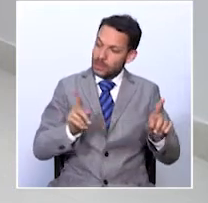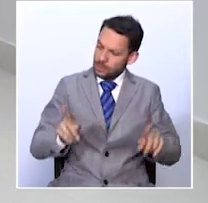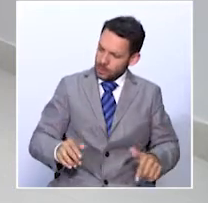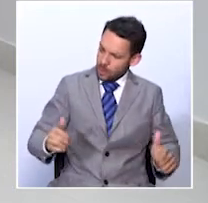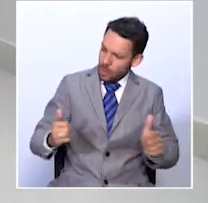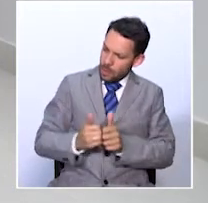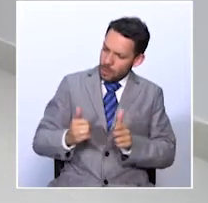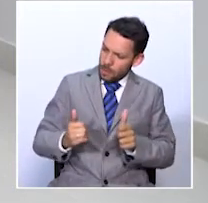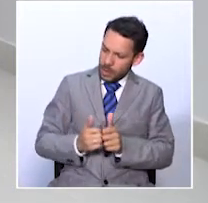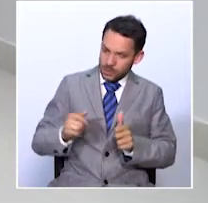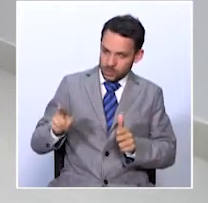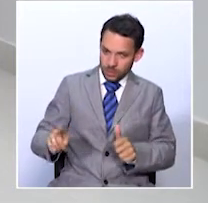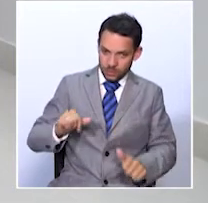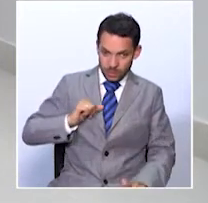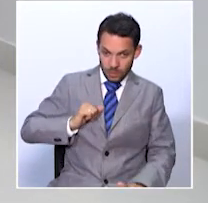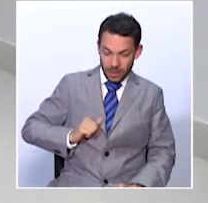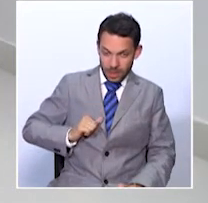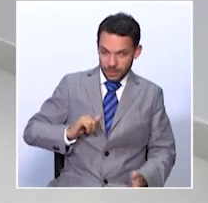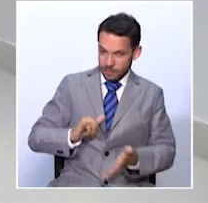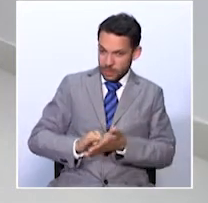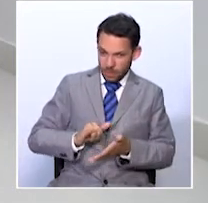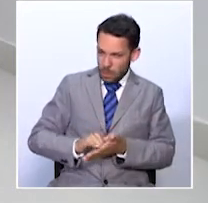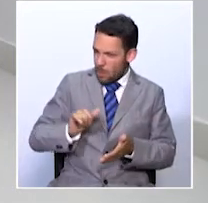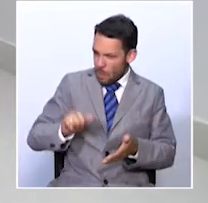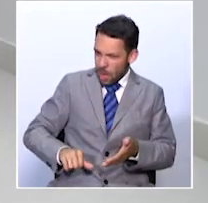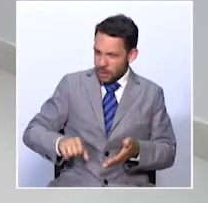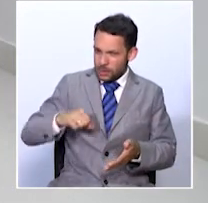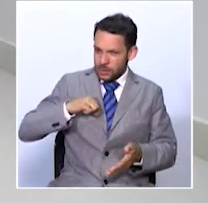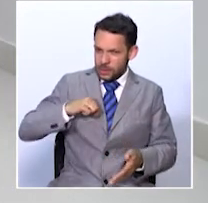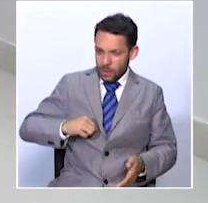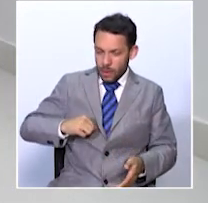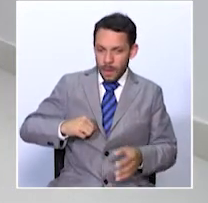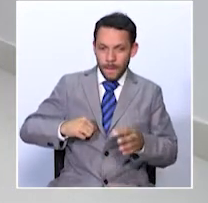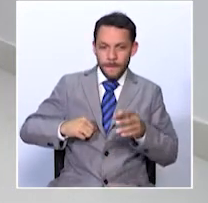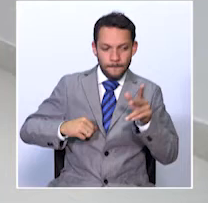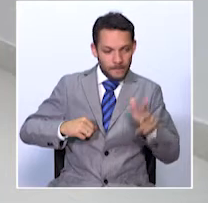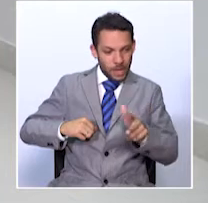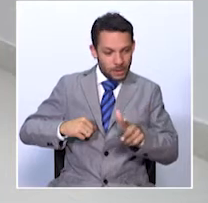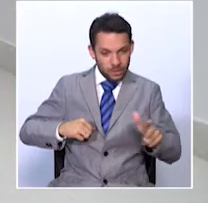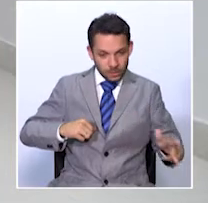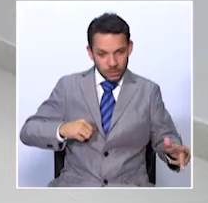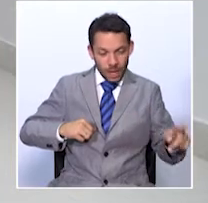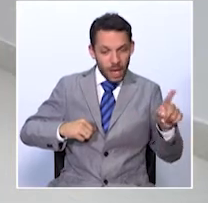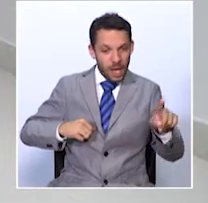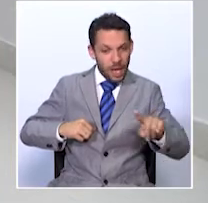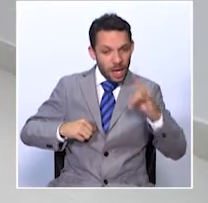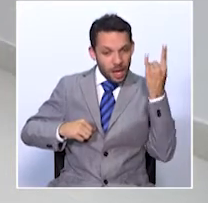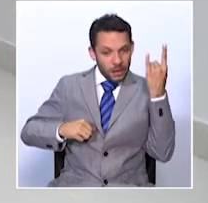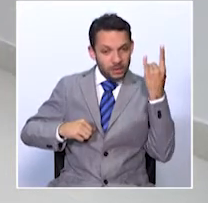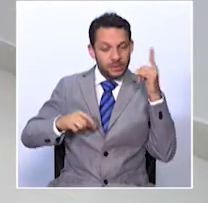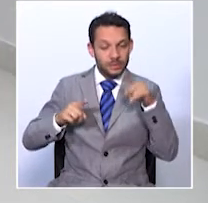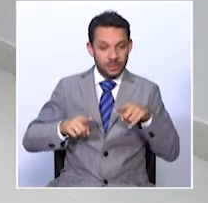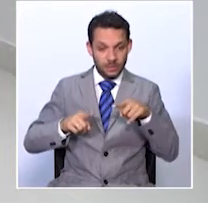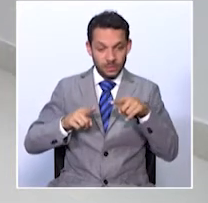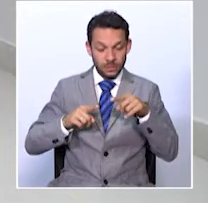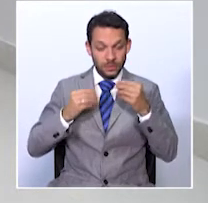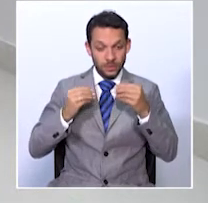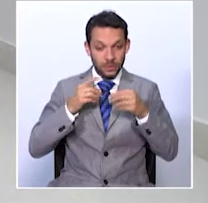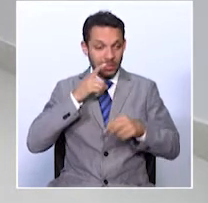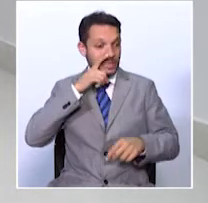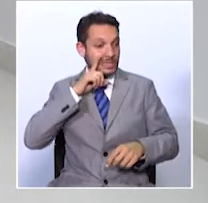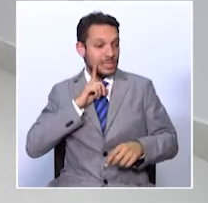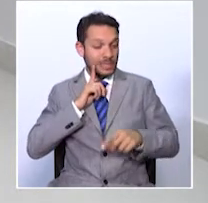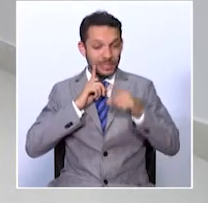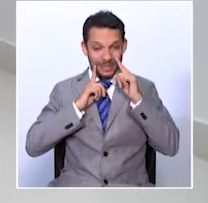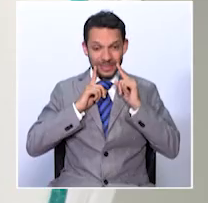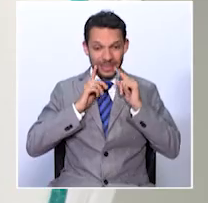acompañado en la misma cirugía de las personas que tienen marcadas las líneas de expresión. Ahí sí, yo no sé